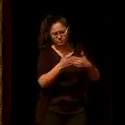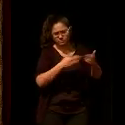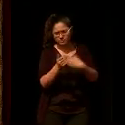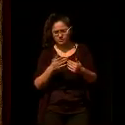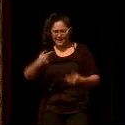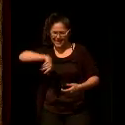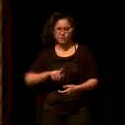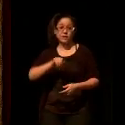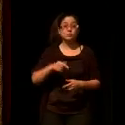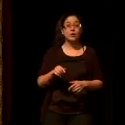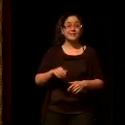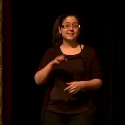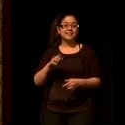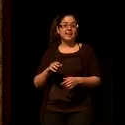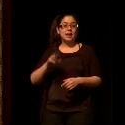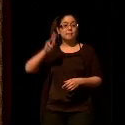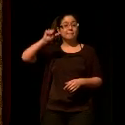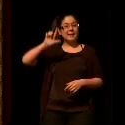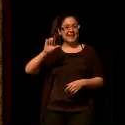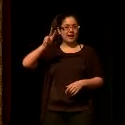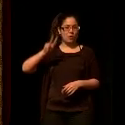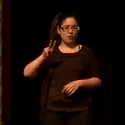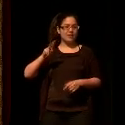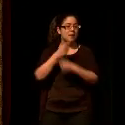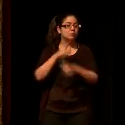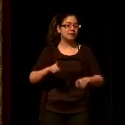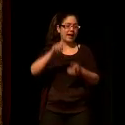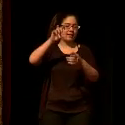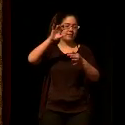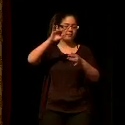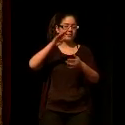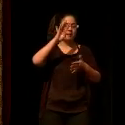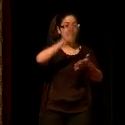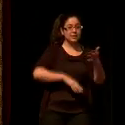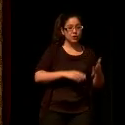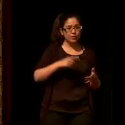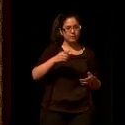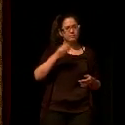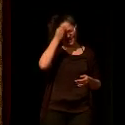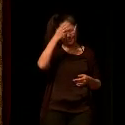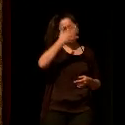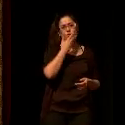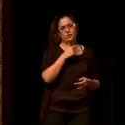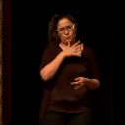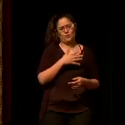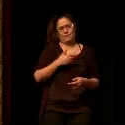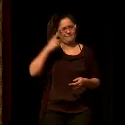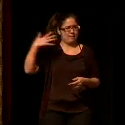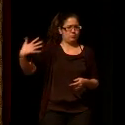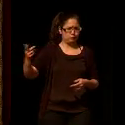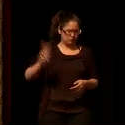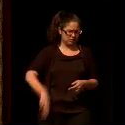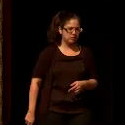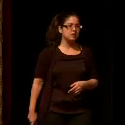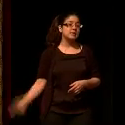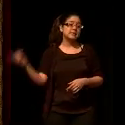de la música de barcelona me imagino que conocéis el palau que es un equipamiento conocido en otra parte